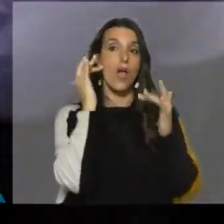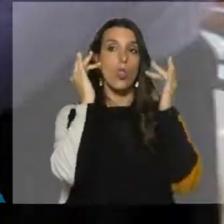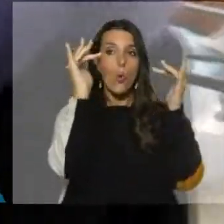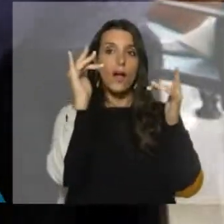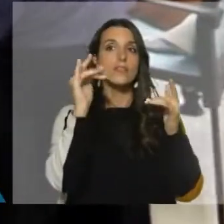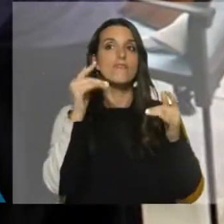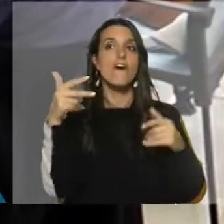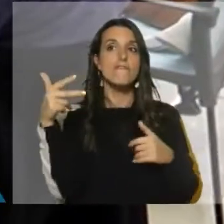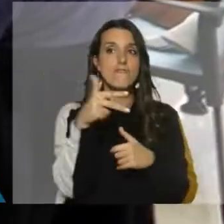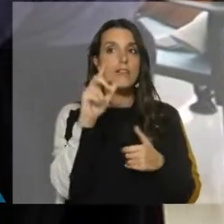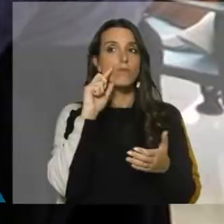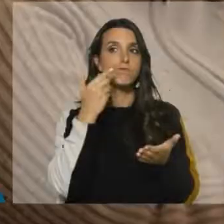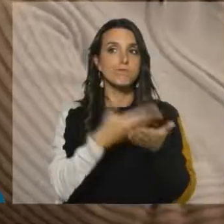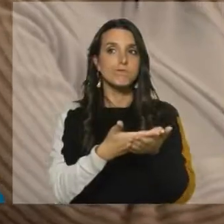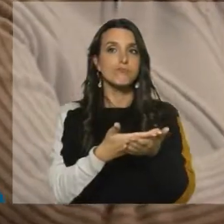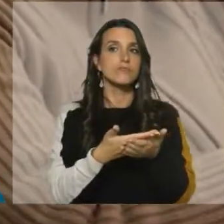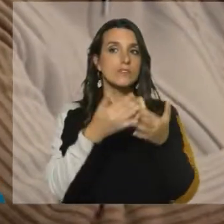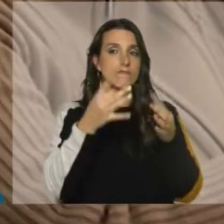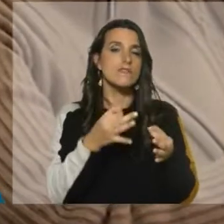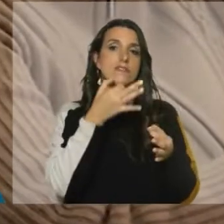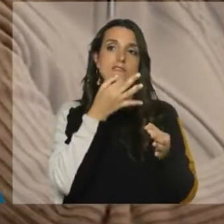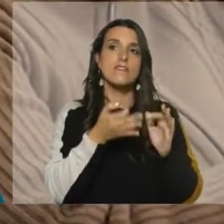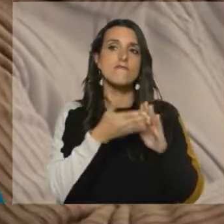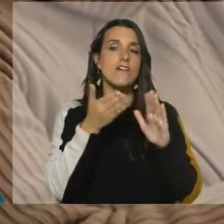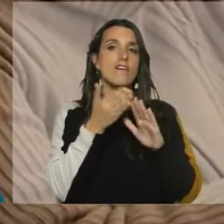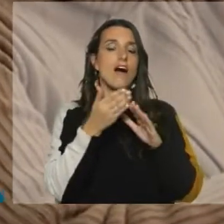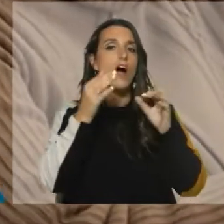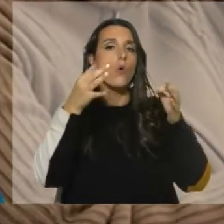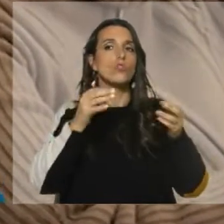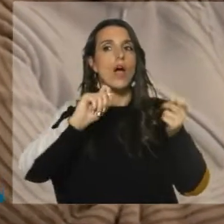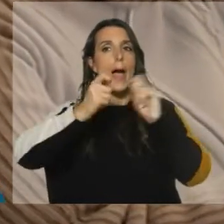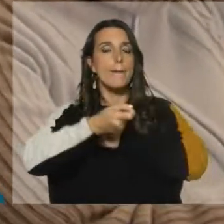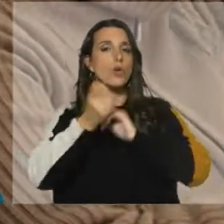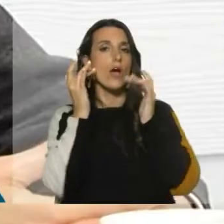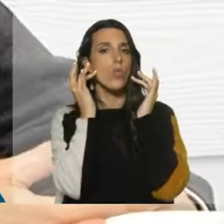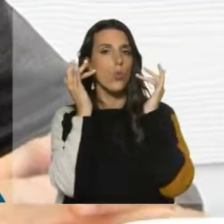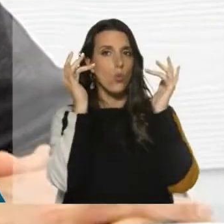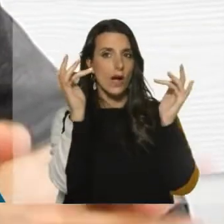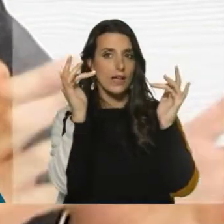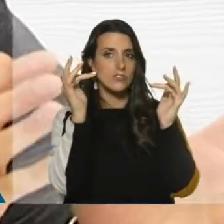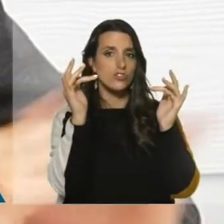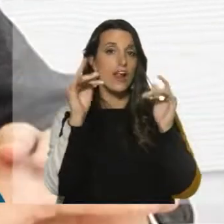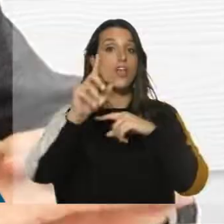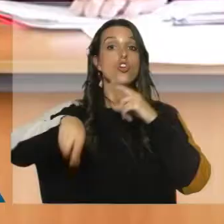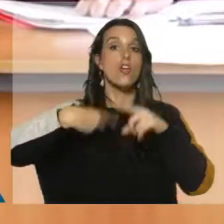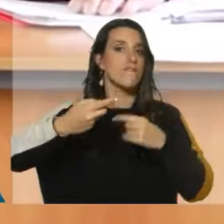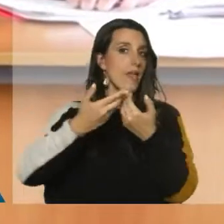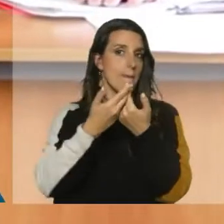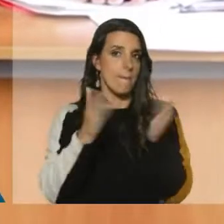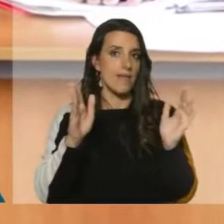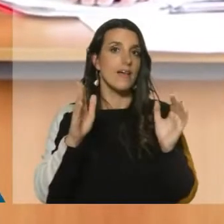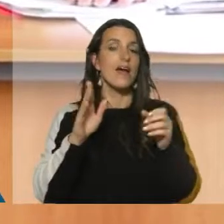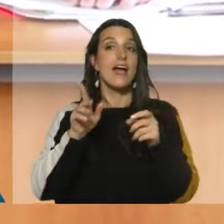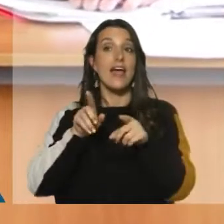esa fecha, manteniendo su postura de poner en práctica la llamada transformación en educación a partir del año próximo. El dirigente